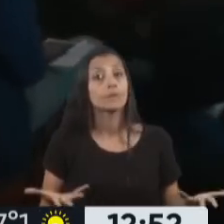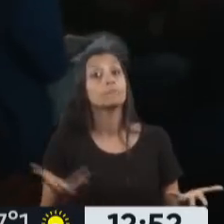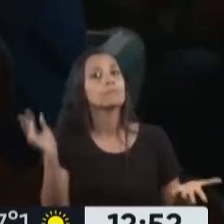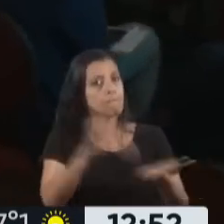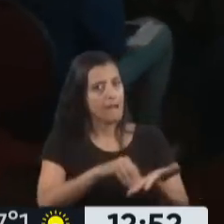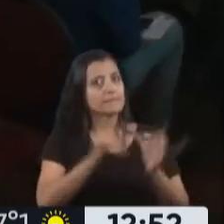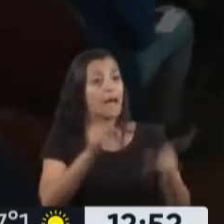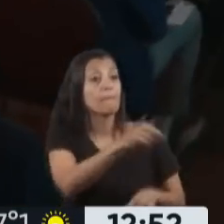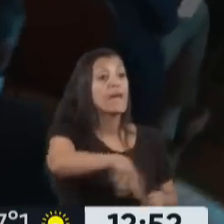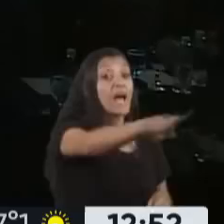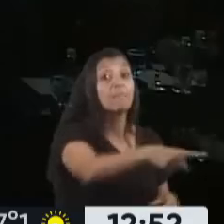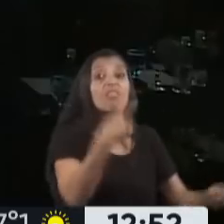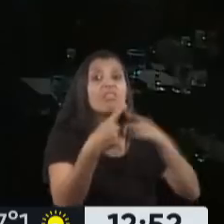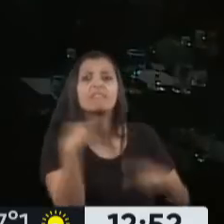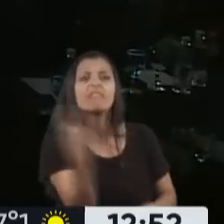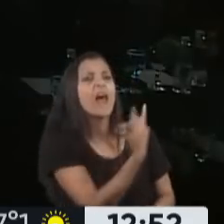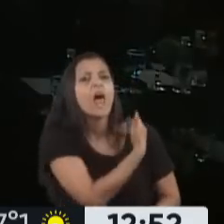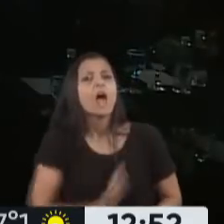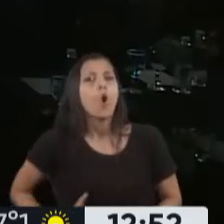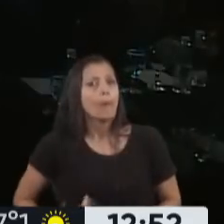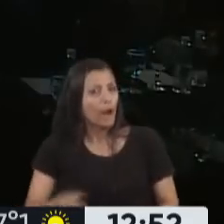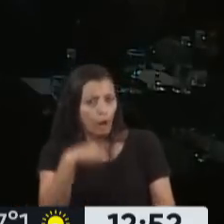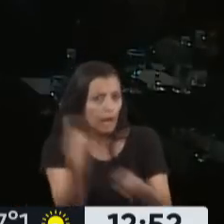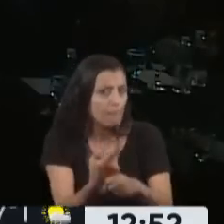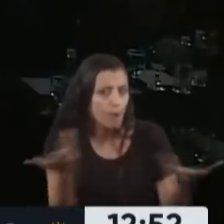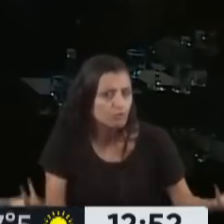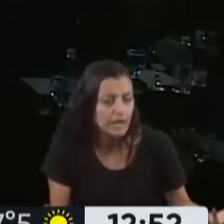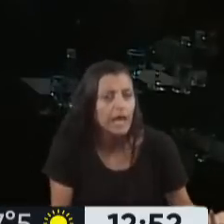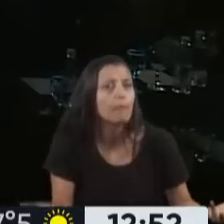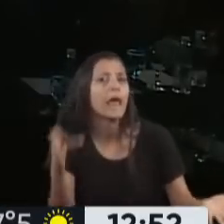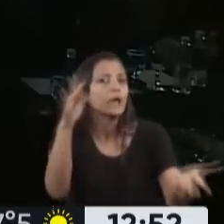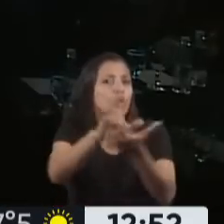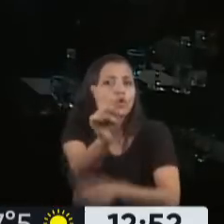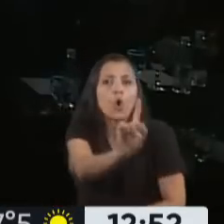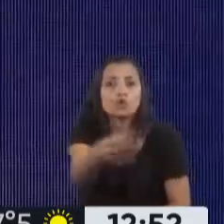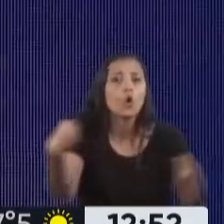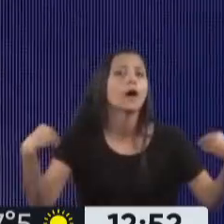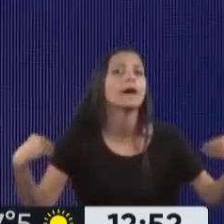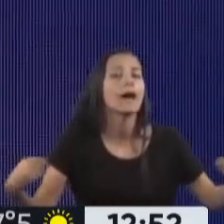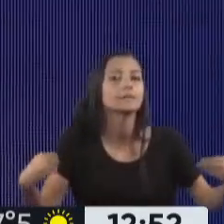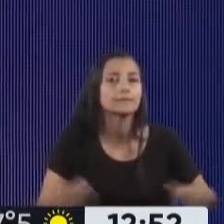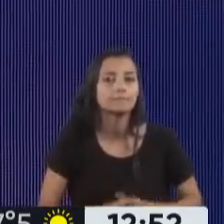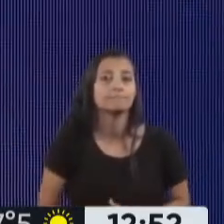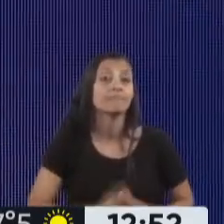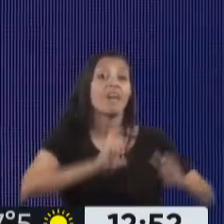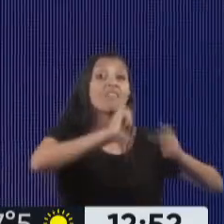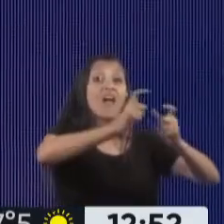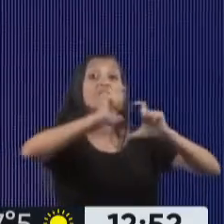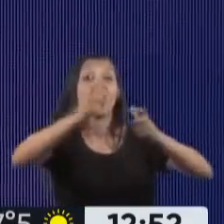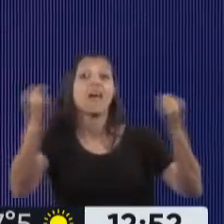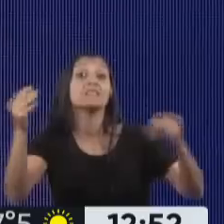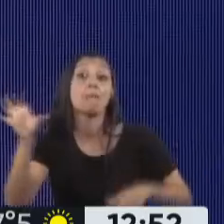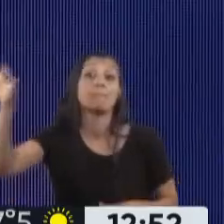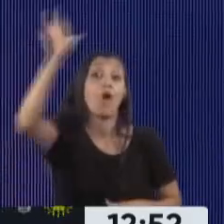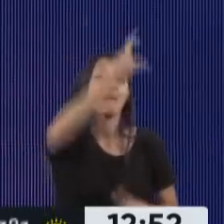Otra cosa que decían que era imposible tocar, porque era un gran curro entre los políticos, eran las transferencias discrecionales